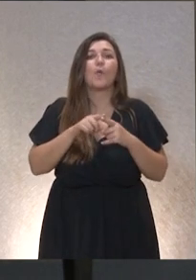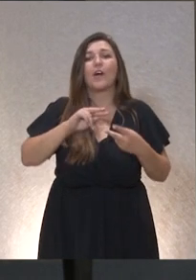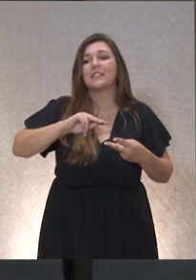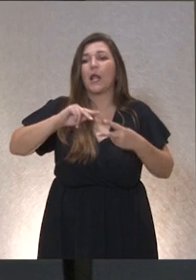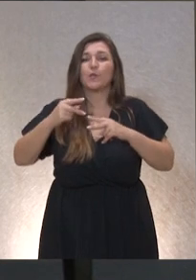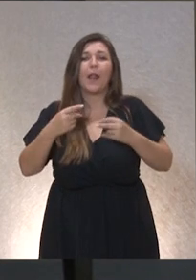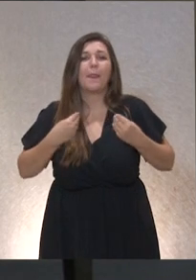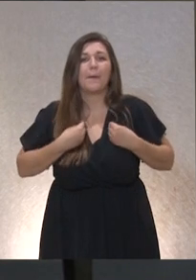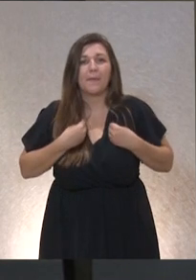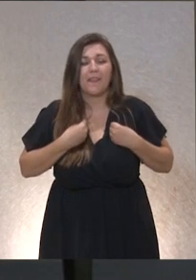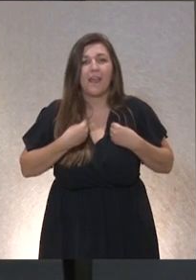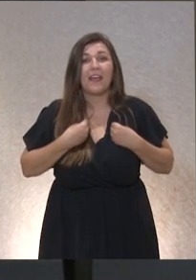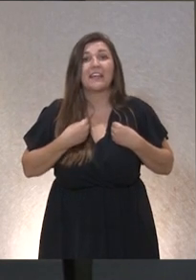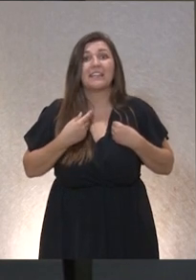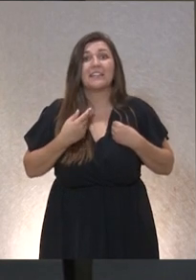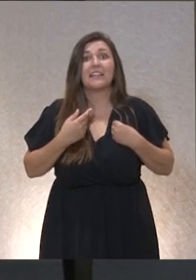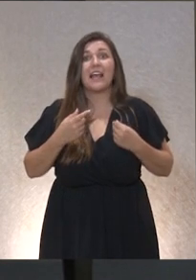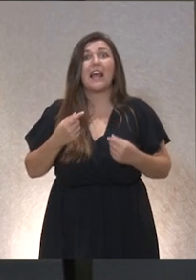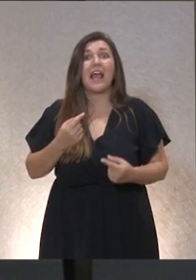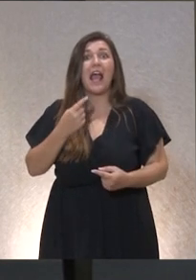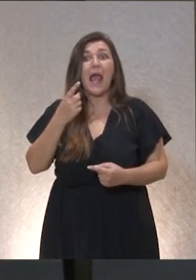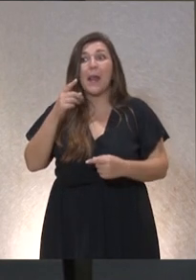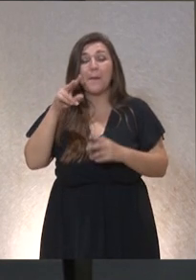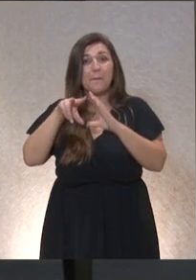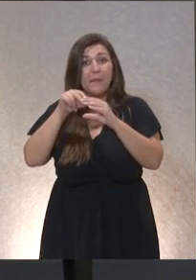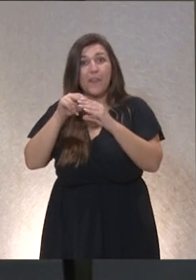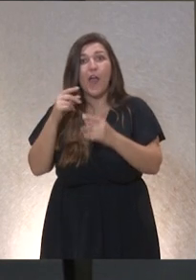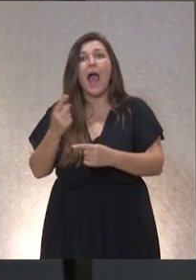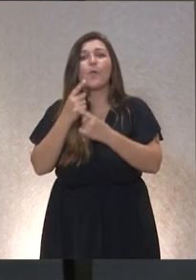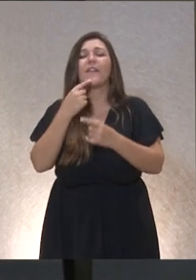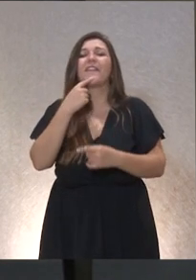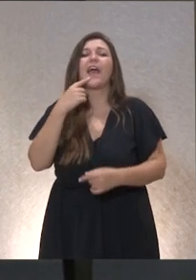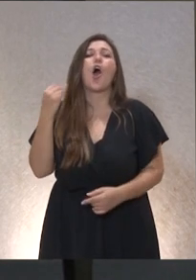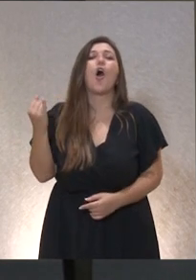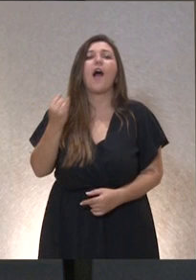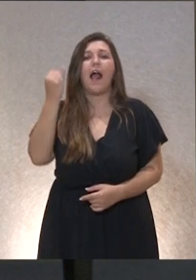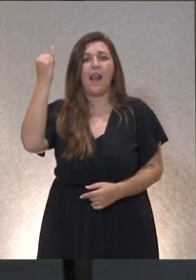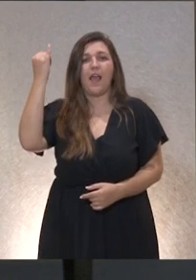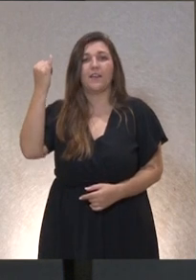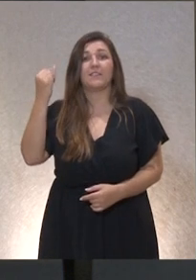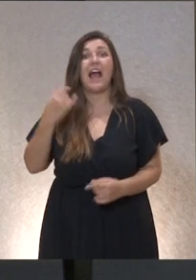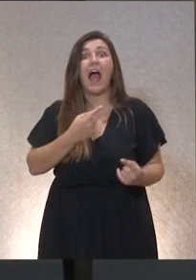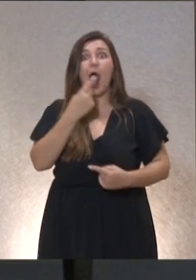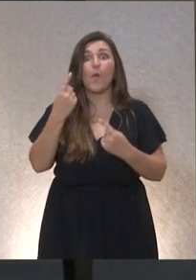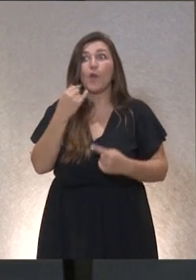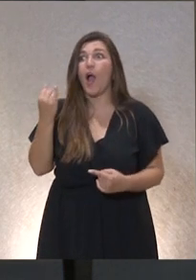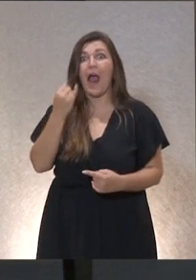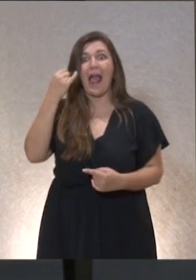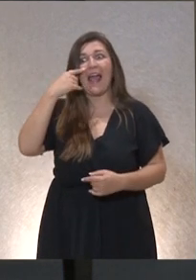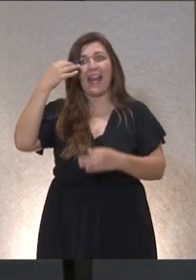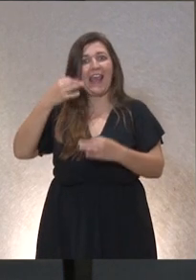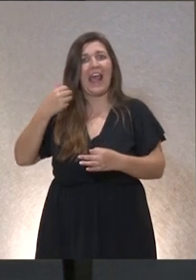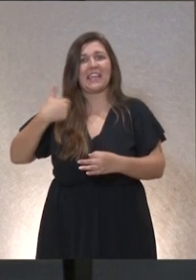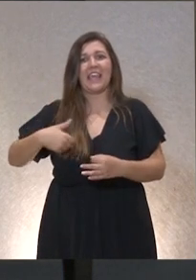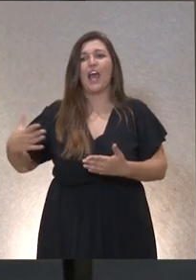vital y en el vídeo Vais a ver algunos ojalás esos ojalás ahora mismo ya son una realidad y ya volvemos a estar